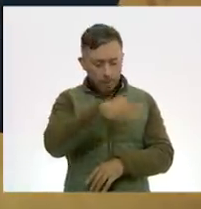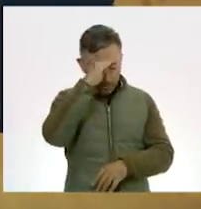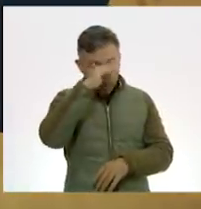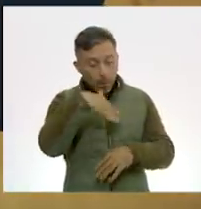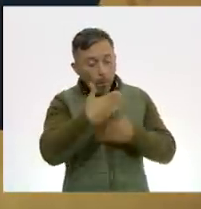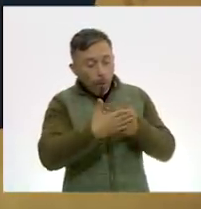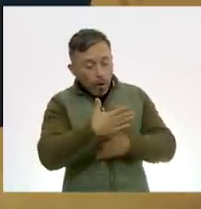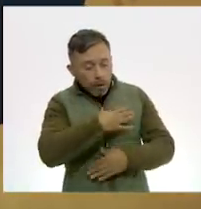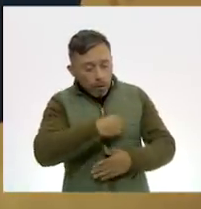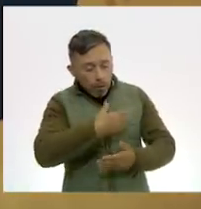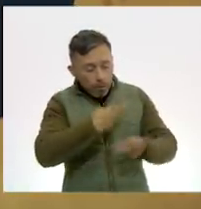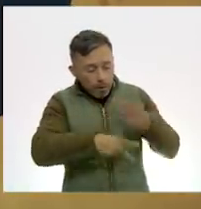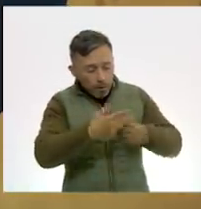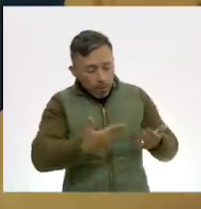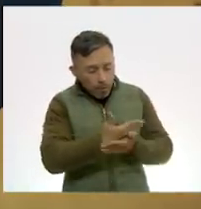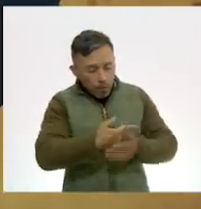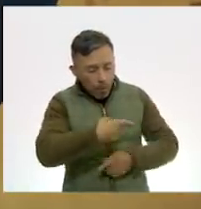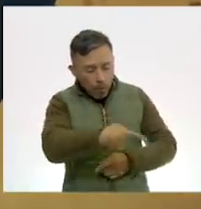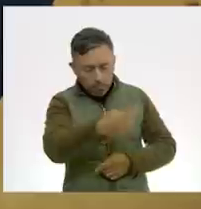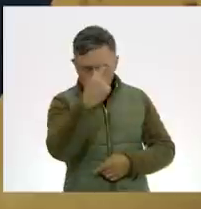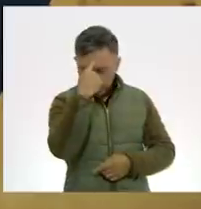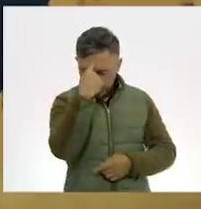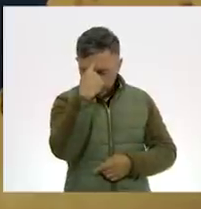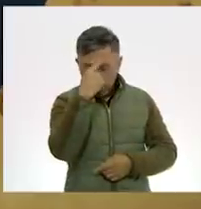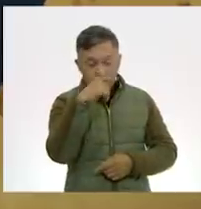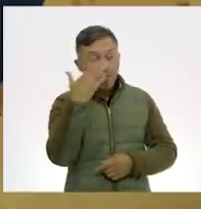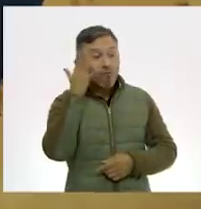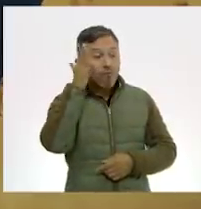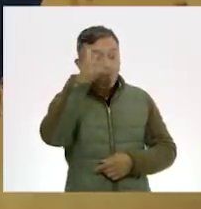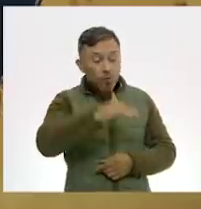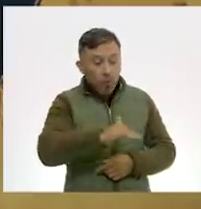kabinshane, alixma ba utiale helo.